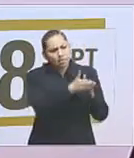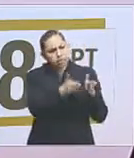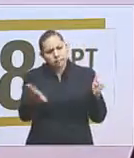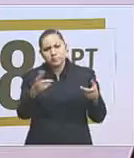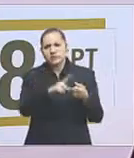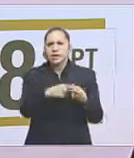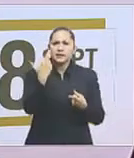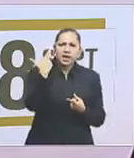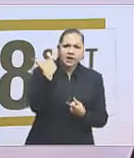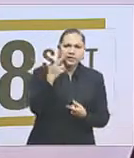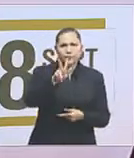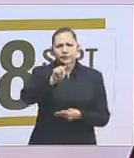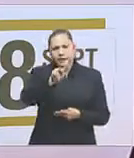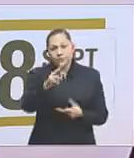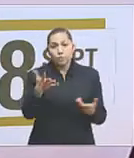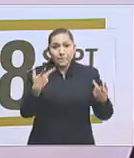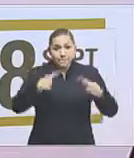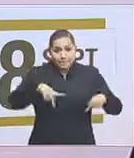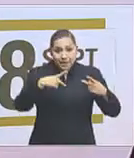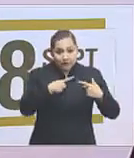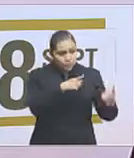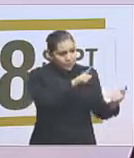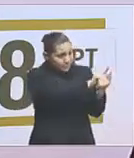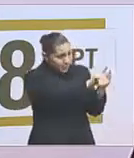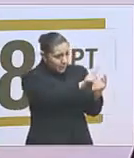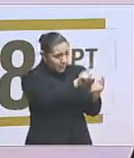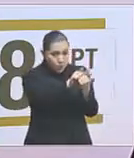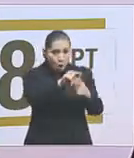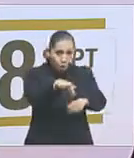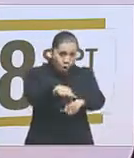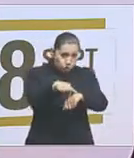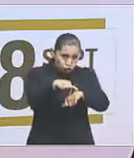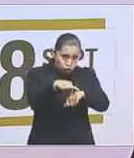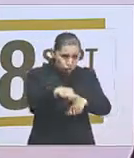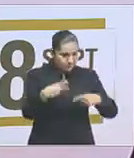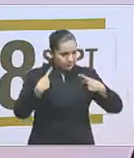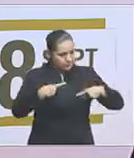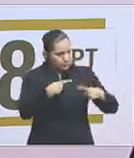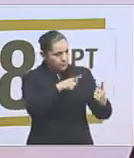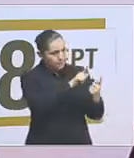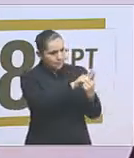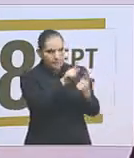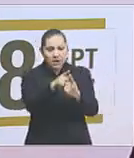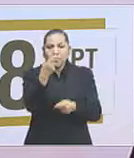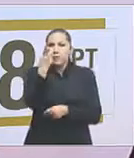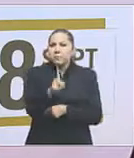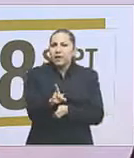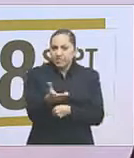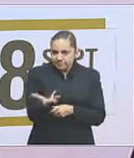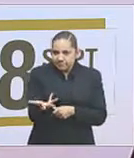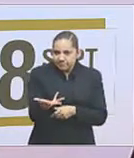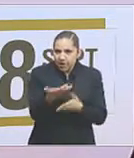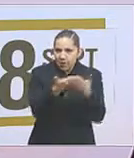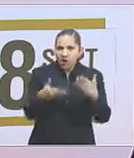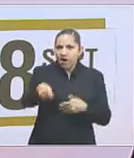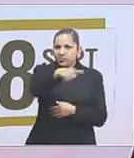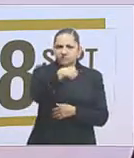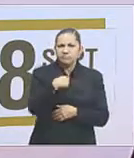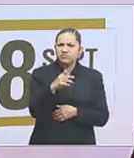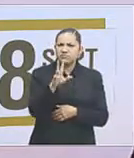persona parece que es un lugar común decir que ya no interactuamos en persona